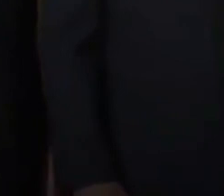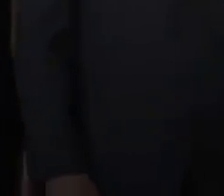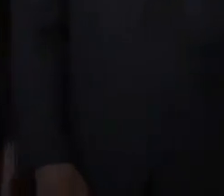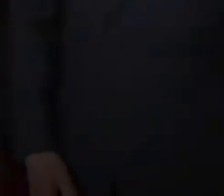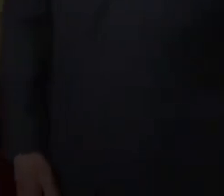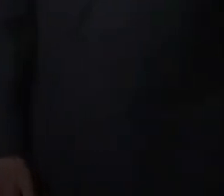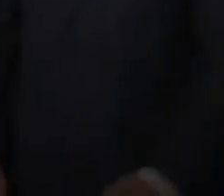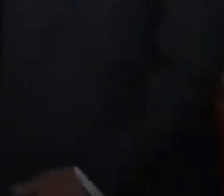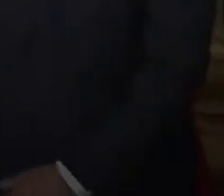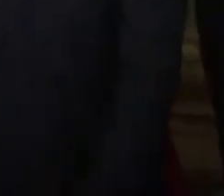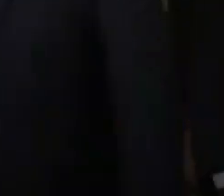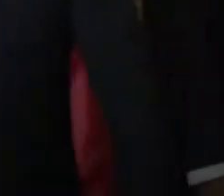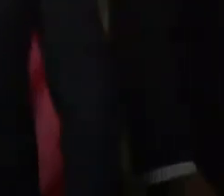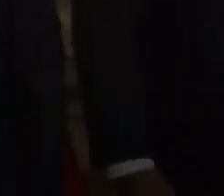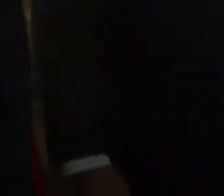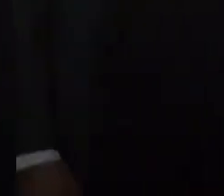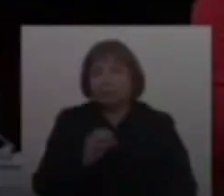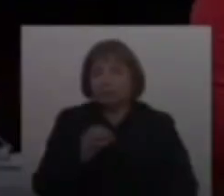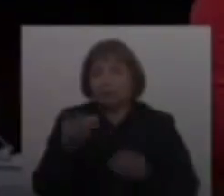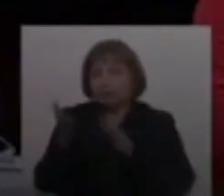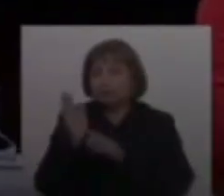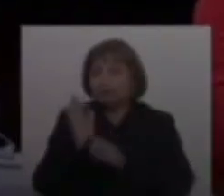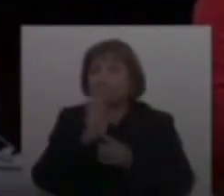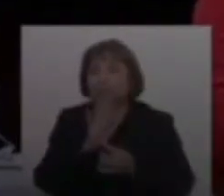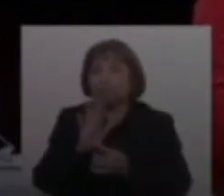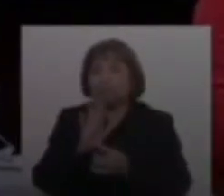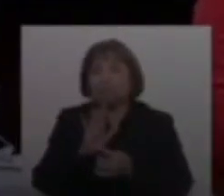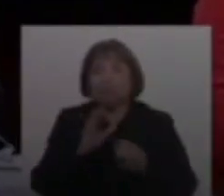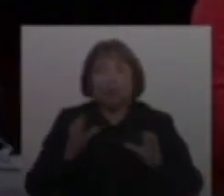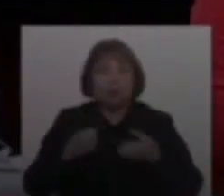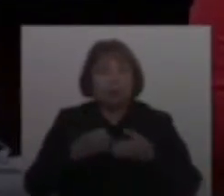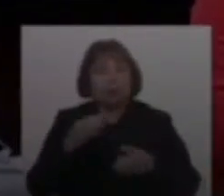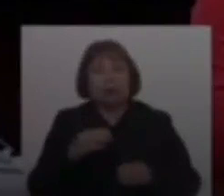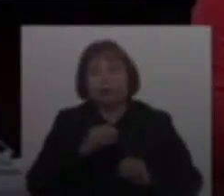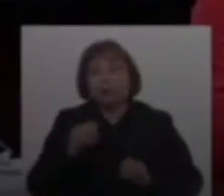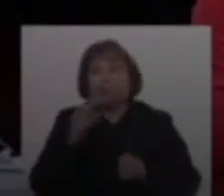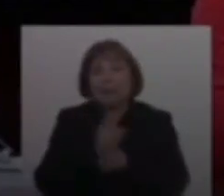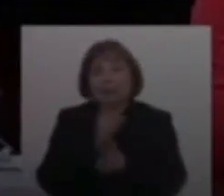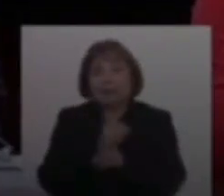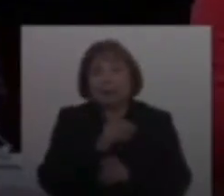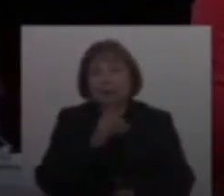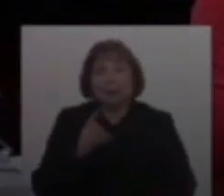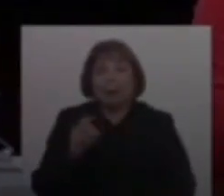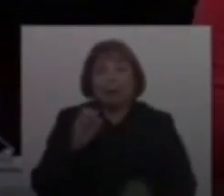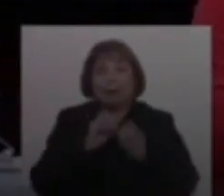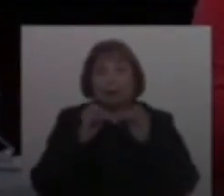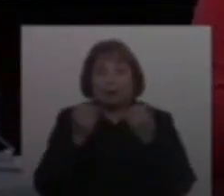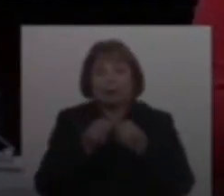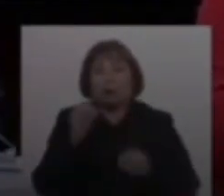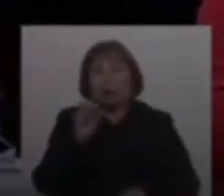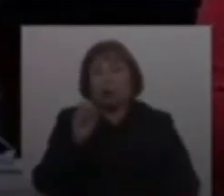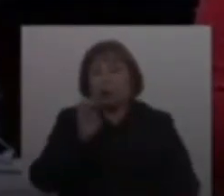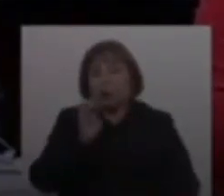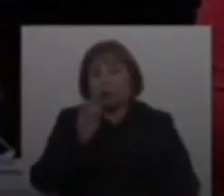con la comisión que viene representando al consejo permanente de la Organización de Estados